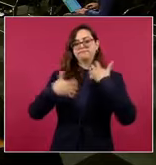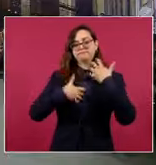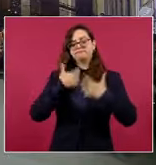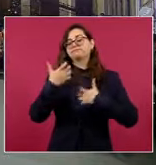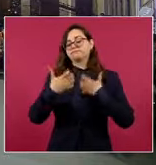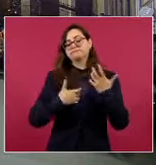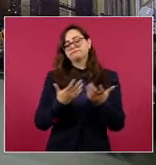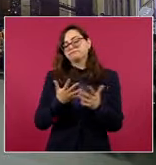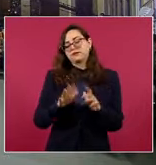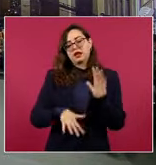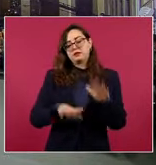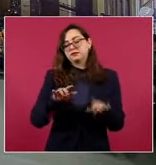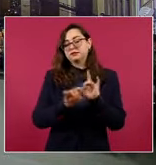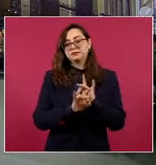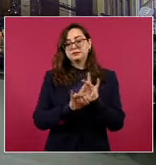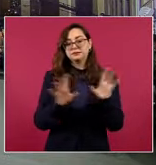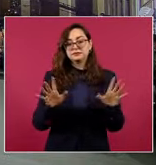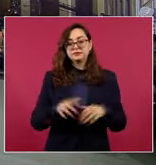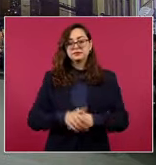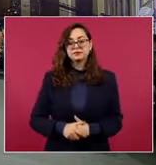Adelante, ¿quién sigue?